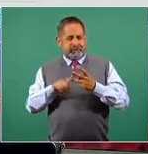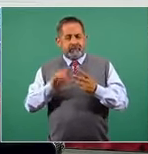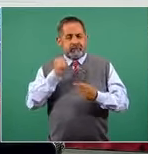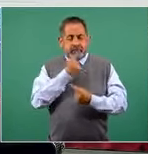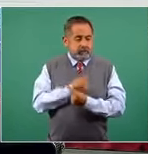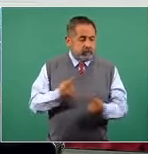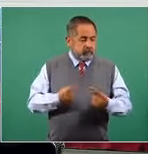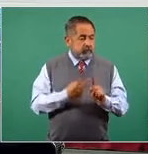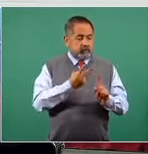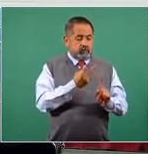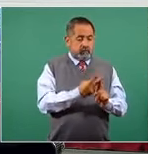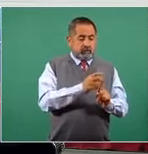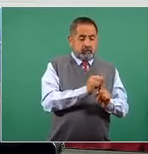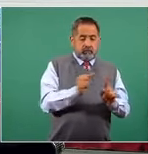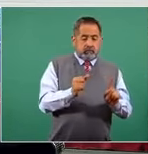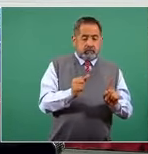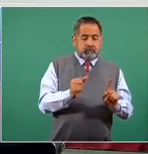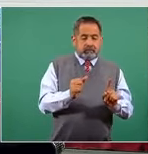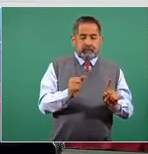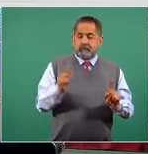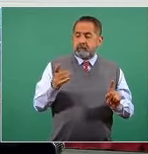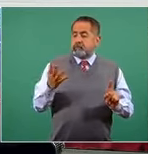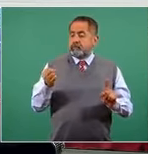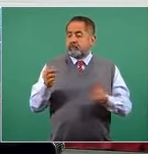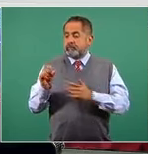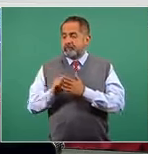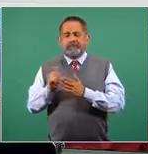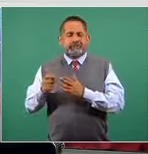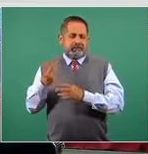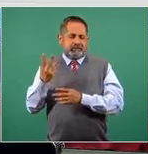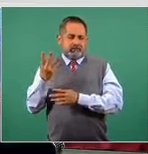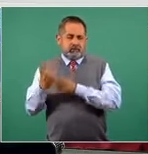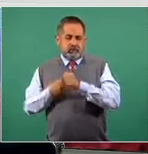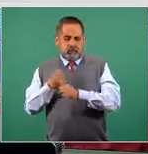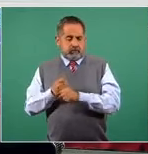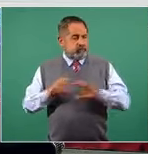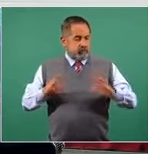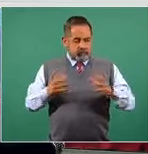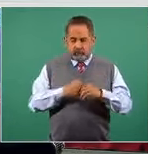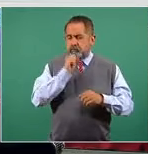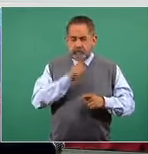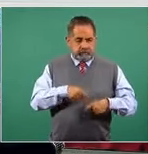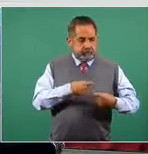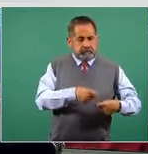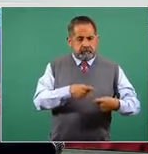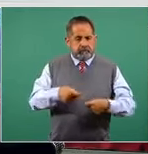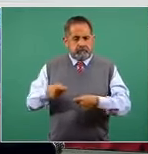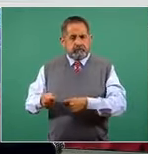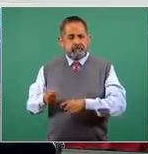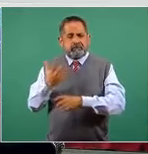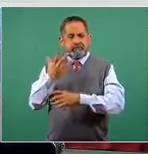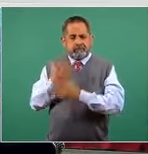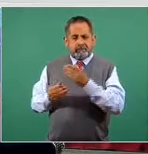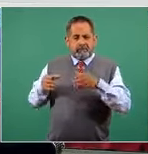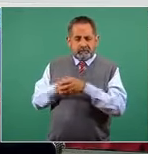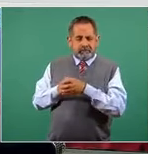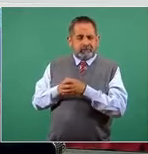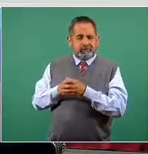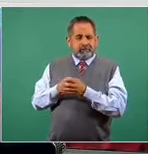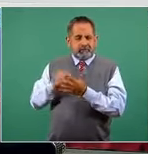de 2 a 59 meses, es decir, hasta los 4 años, y en forma opcional cualquier otra vacuna del esquema